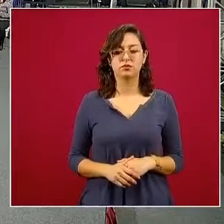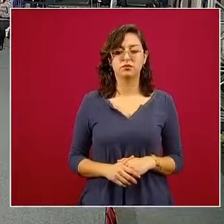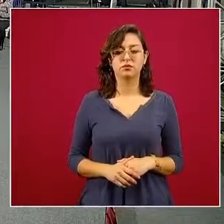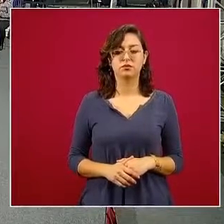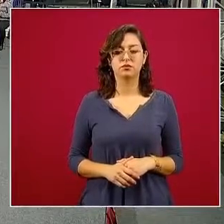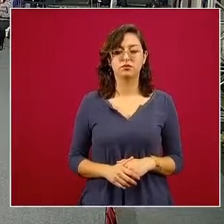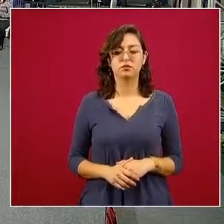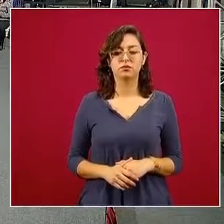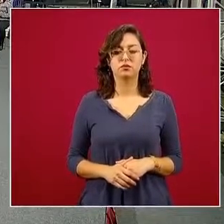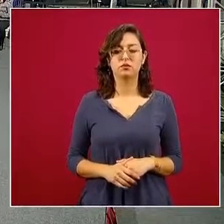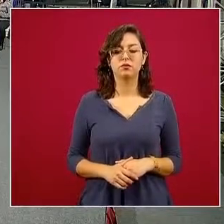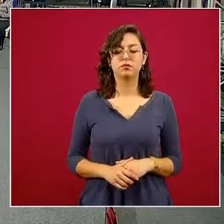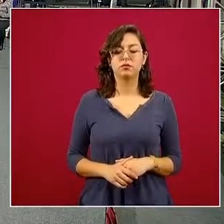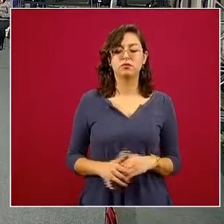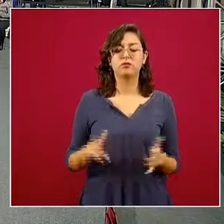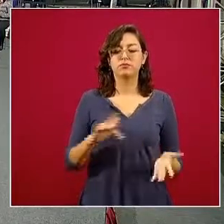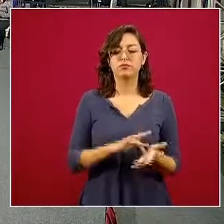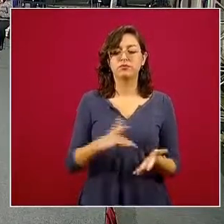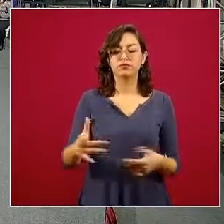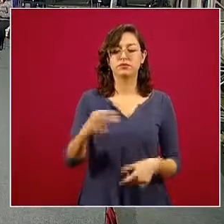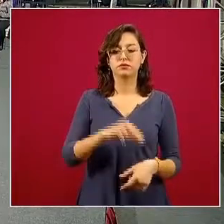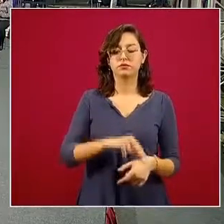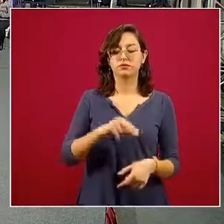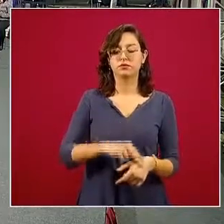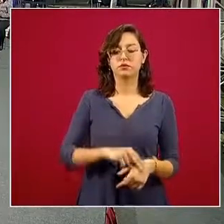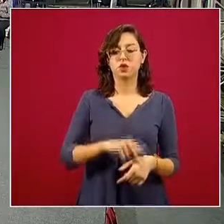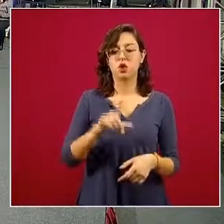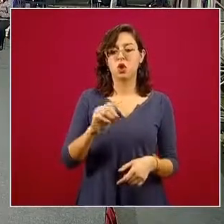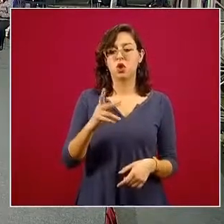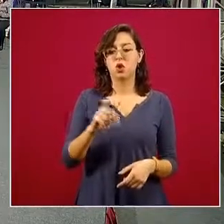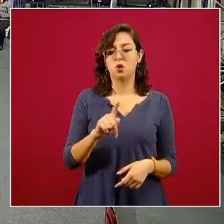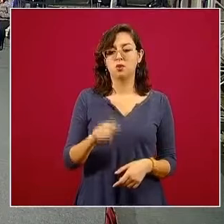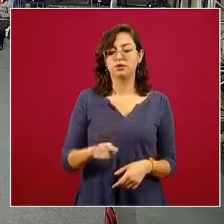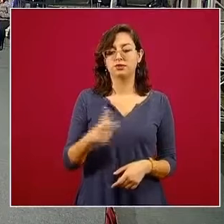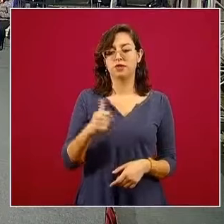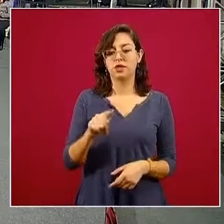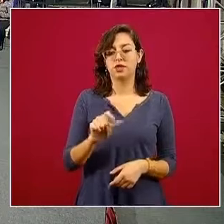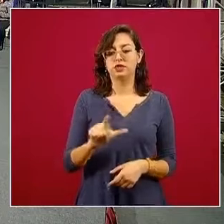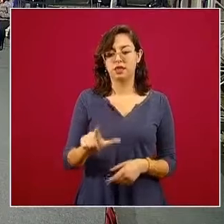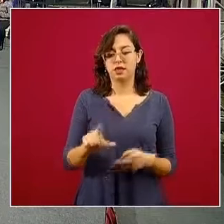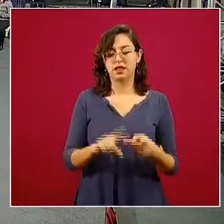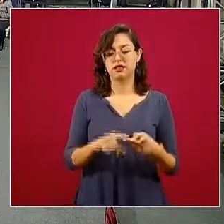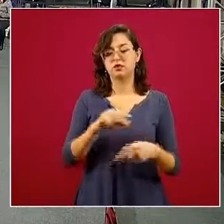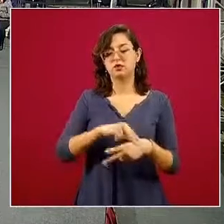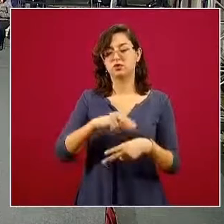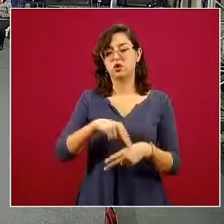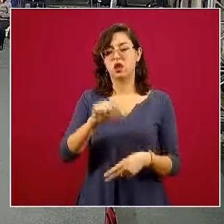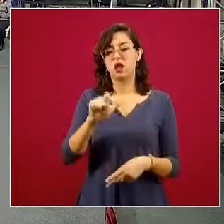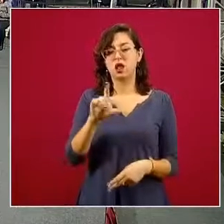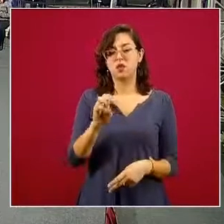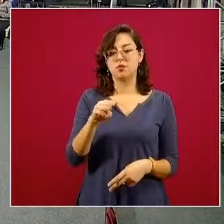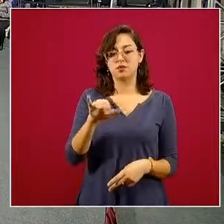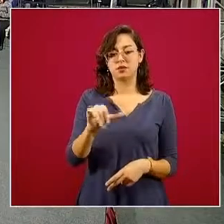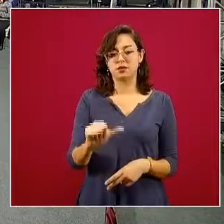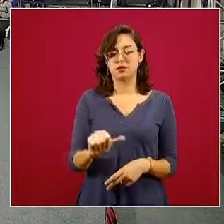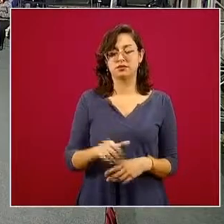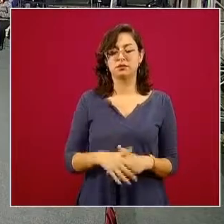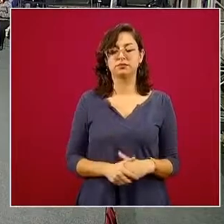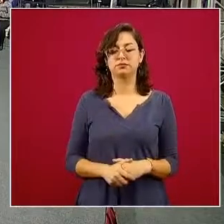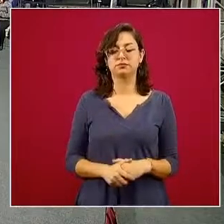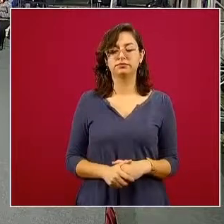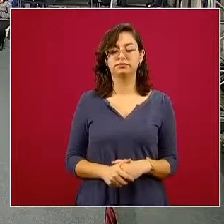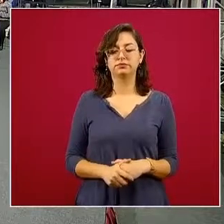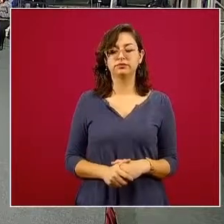Sí, gracias, doctor López-Gatell, gracias al doctor Alomía. En particular,